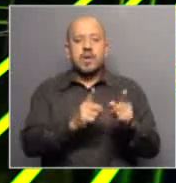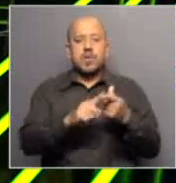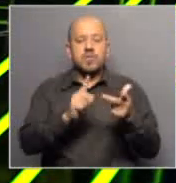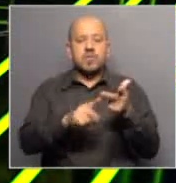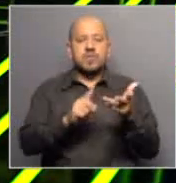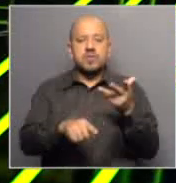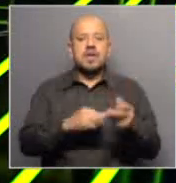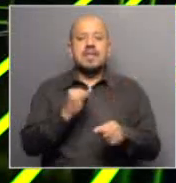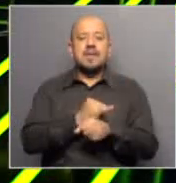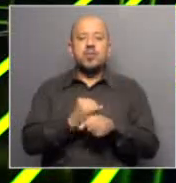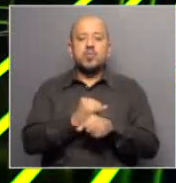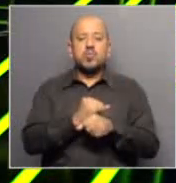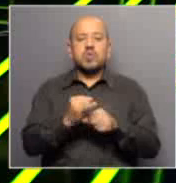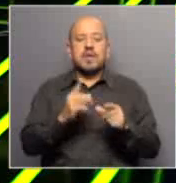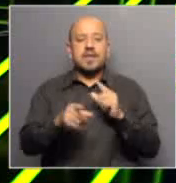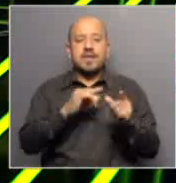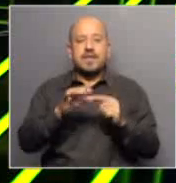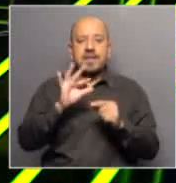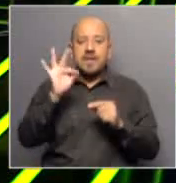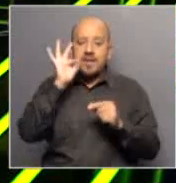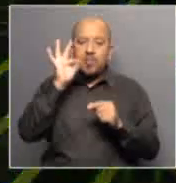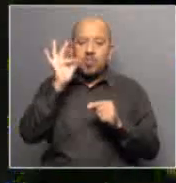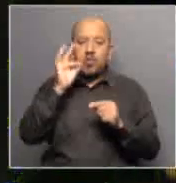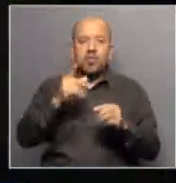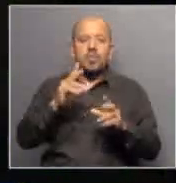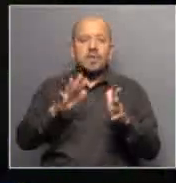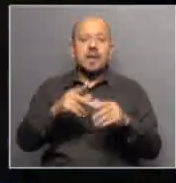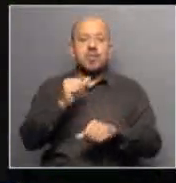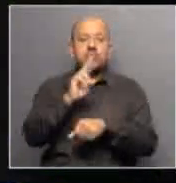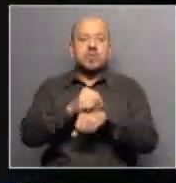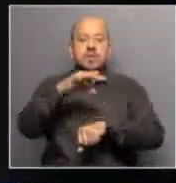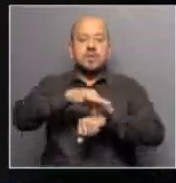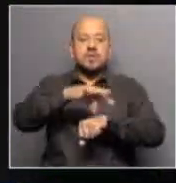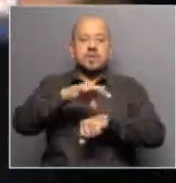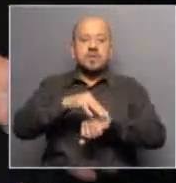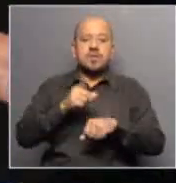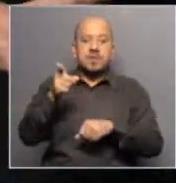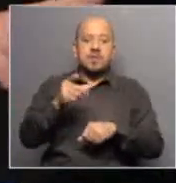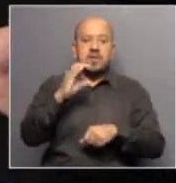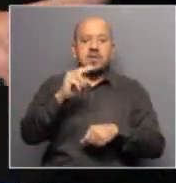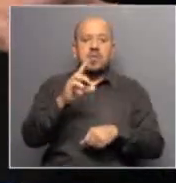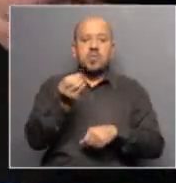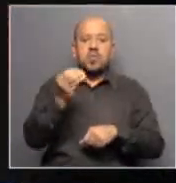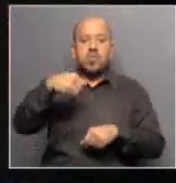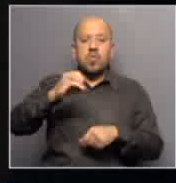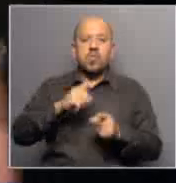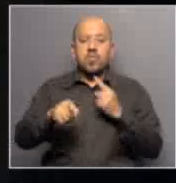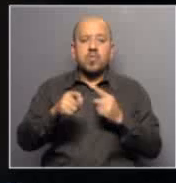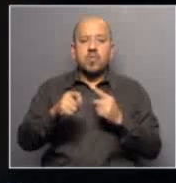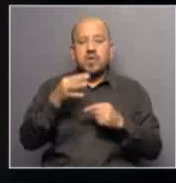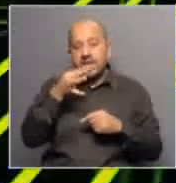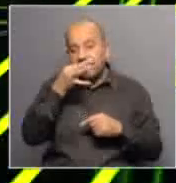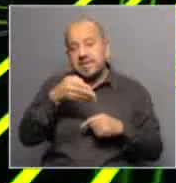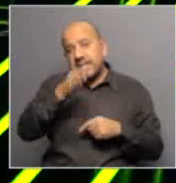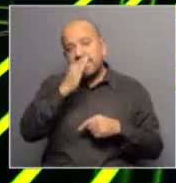la industria del cannabis medicinal y del cáñamo. ¿Qué le vaya a decir a Cuomo, por ejemplo? ¿Qué le vaya a decir a